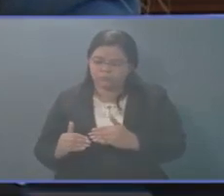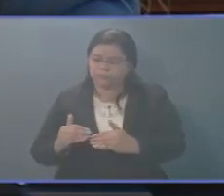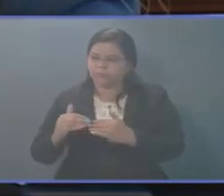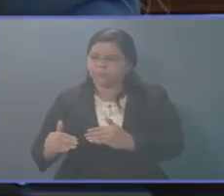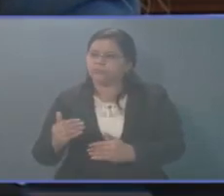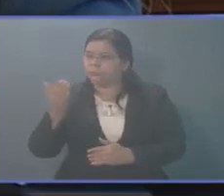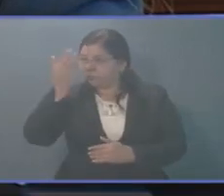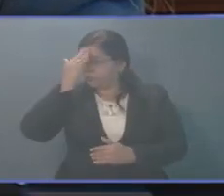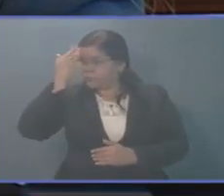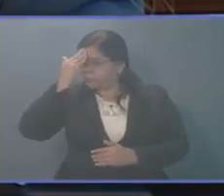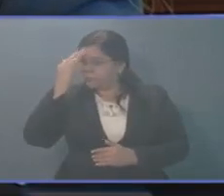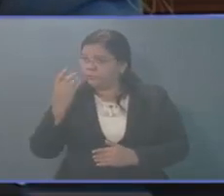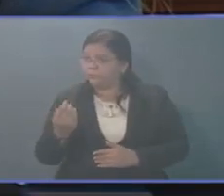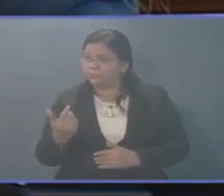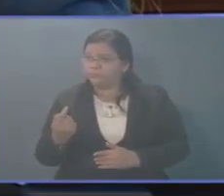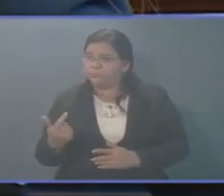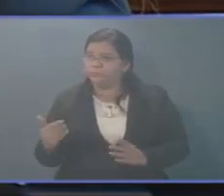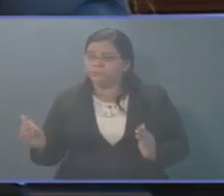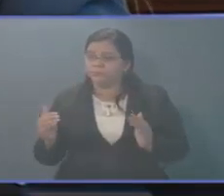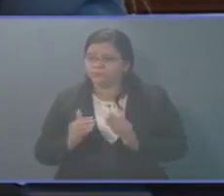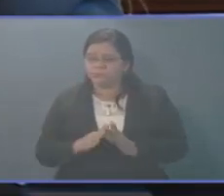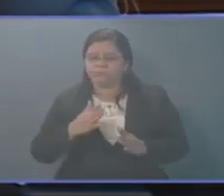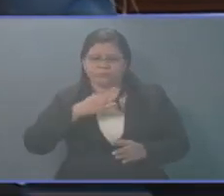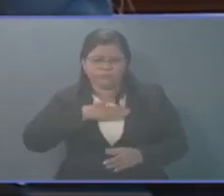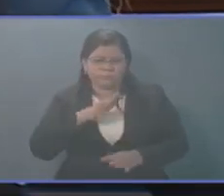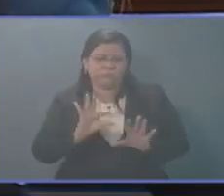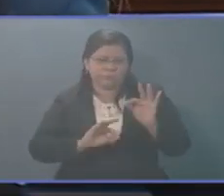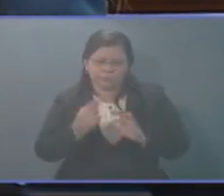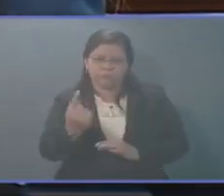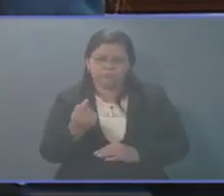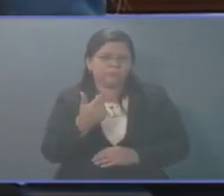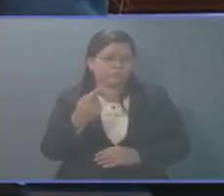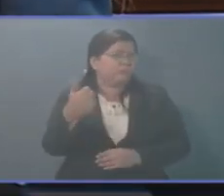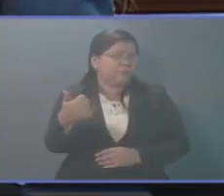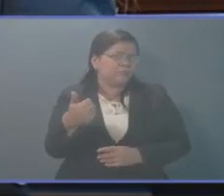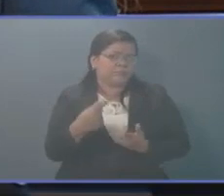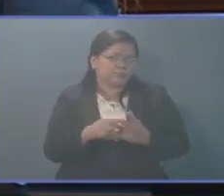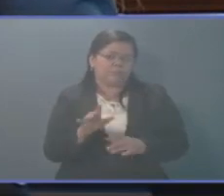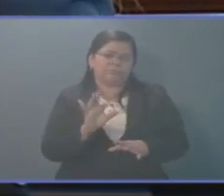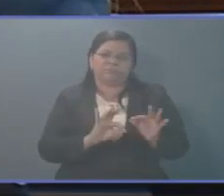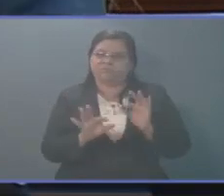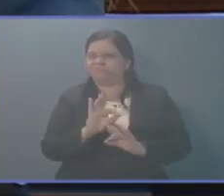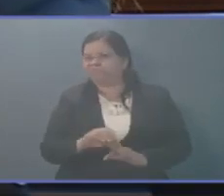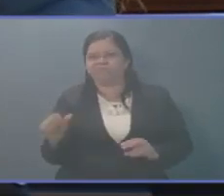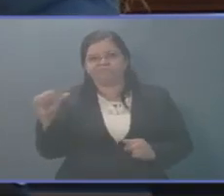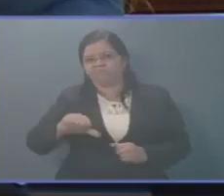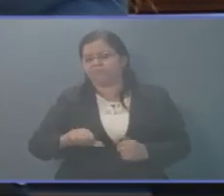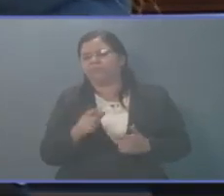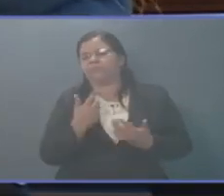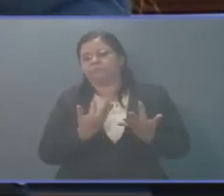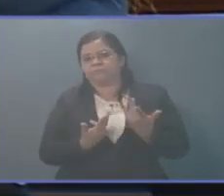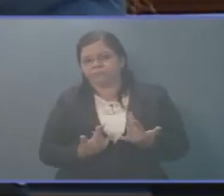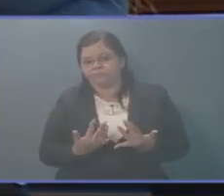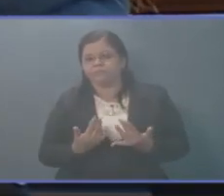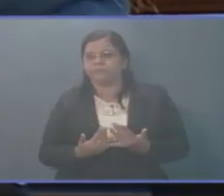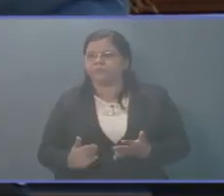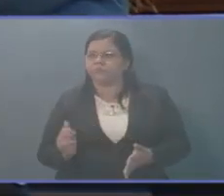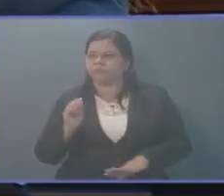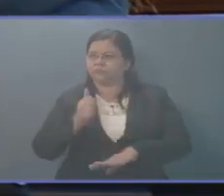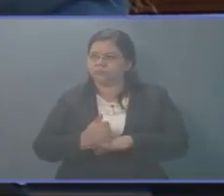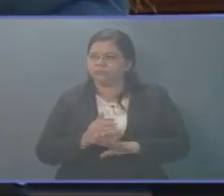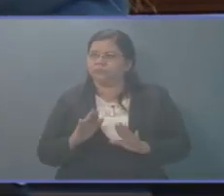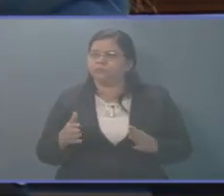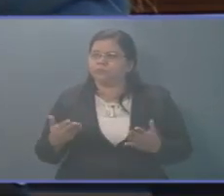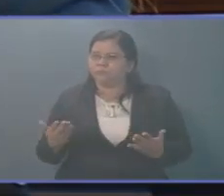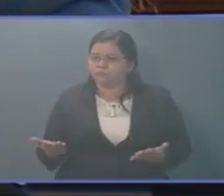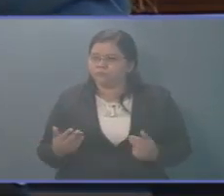Rebeca Cervantes ante Emilio Corea. Y bueno, acá les dejaré parte de la entrevista para que ustedes puedan darse cuenta de lo